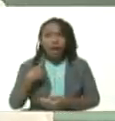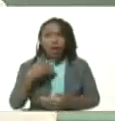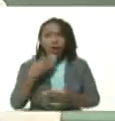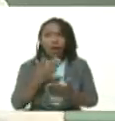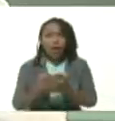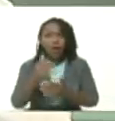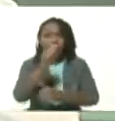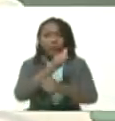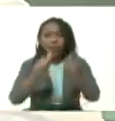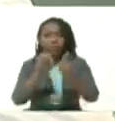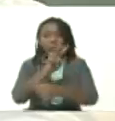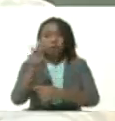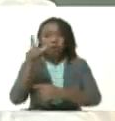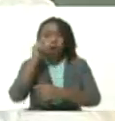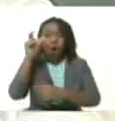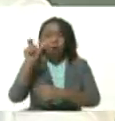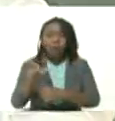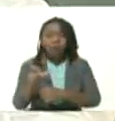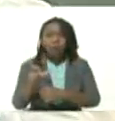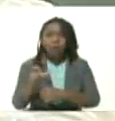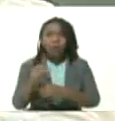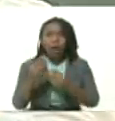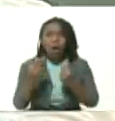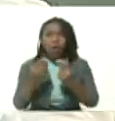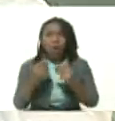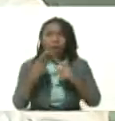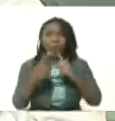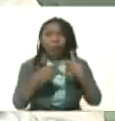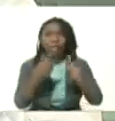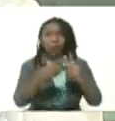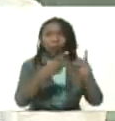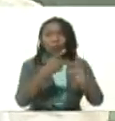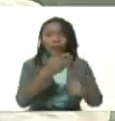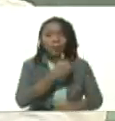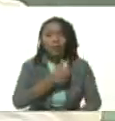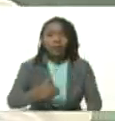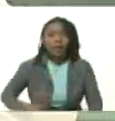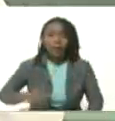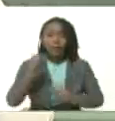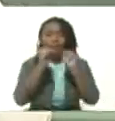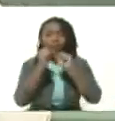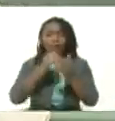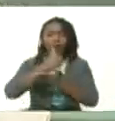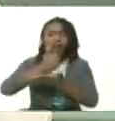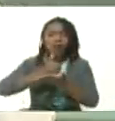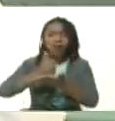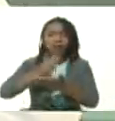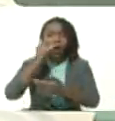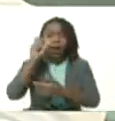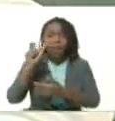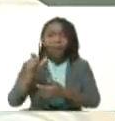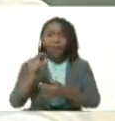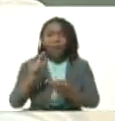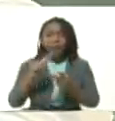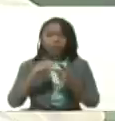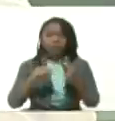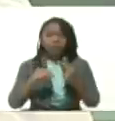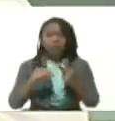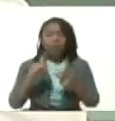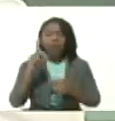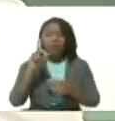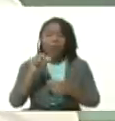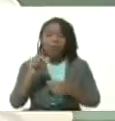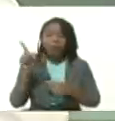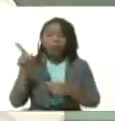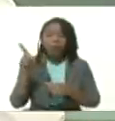viceministro Ricardo Sánchez de Economía Productiva, al presidente del motor farmacéutico Ernesto Perdomo y también